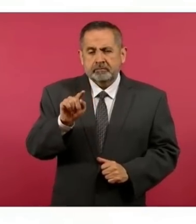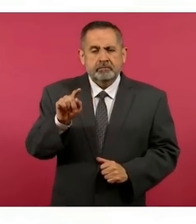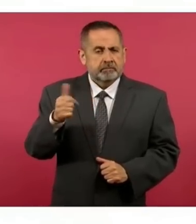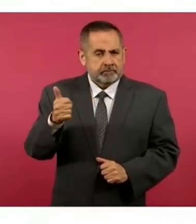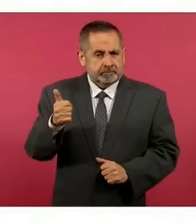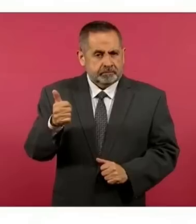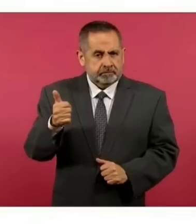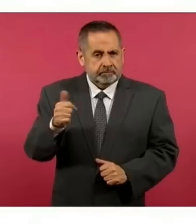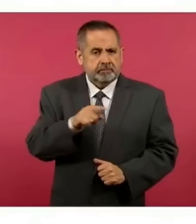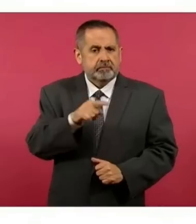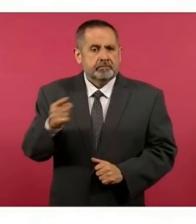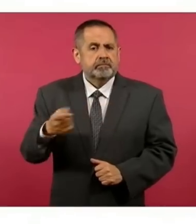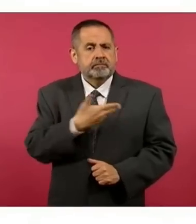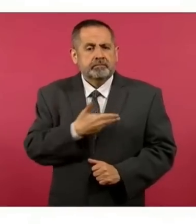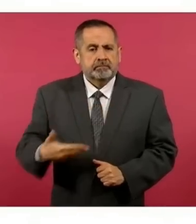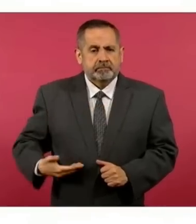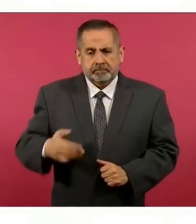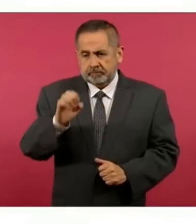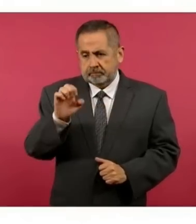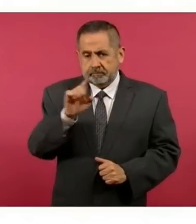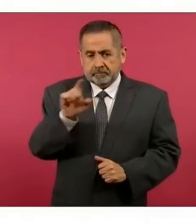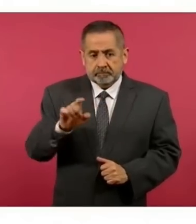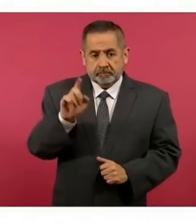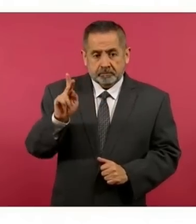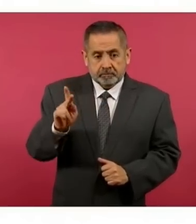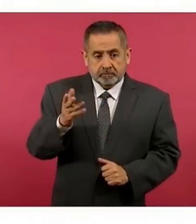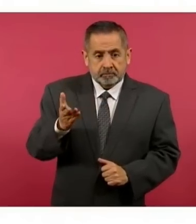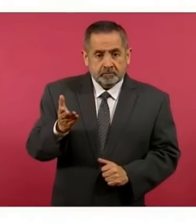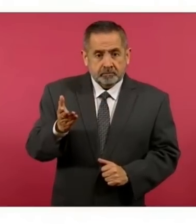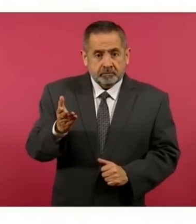con el presidente Ernesto Zedillo